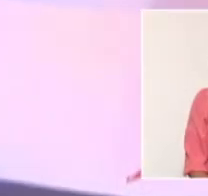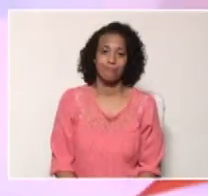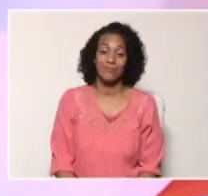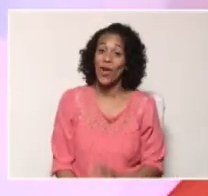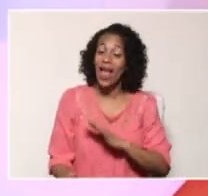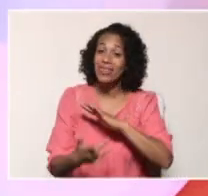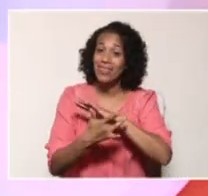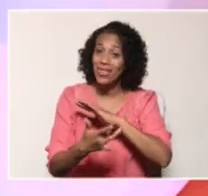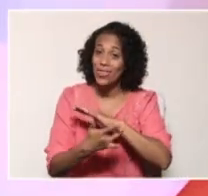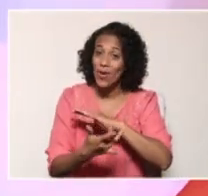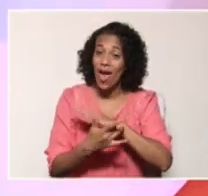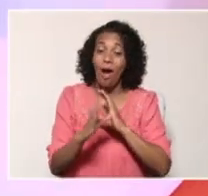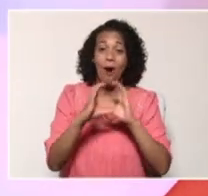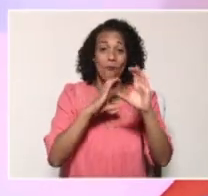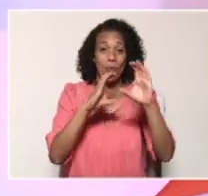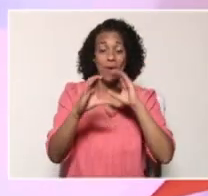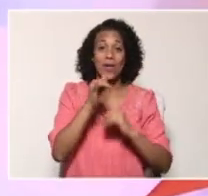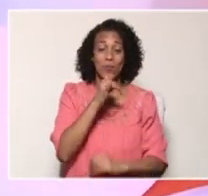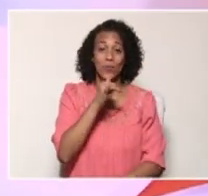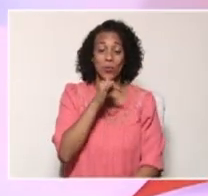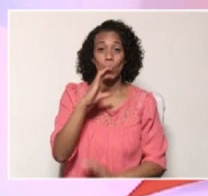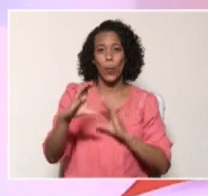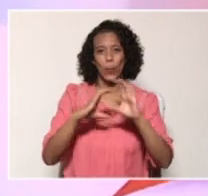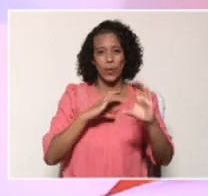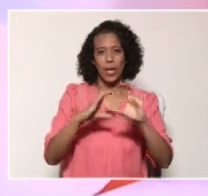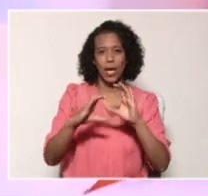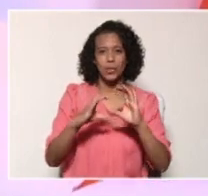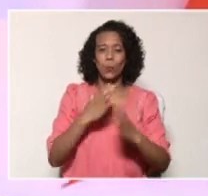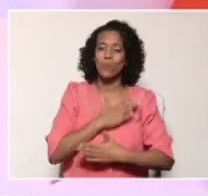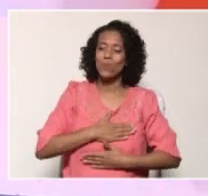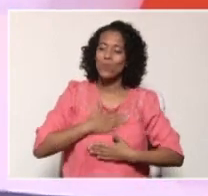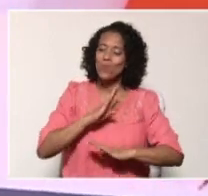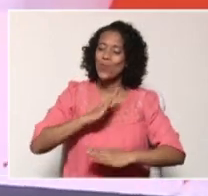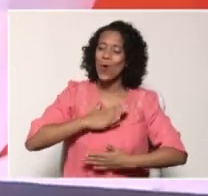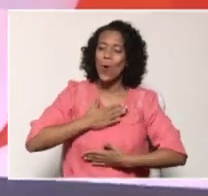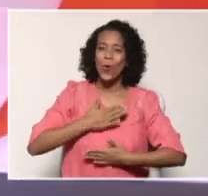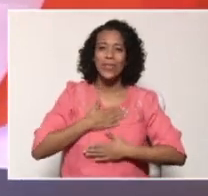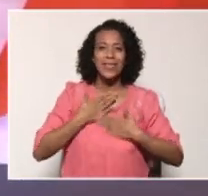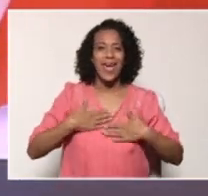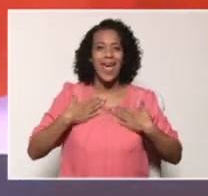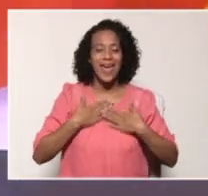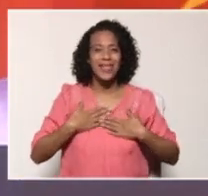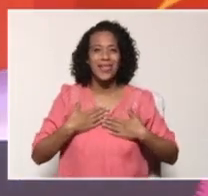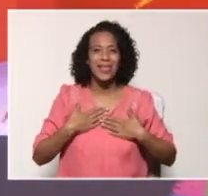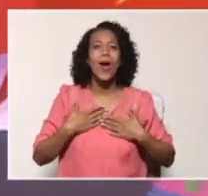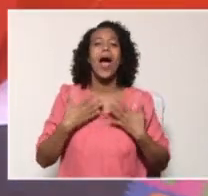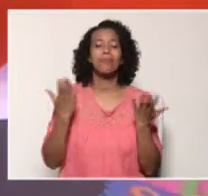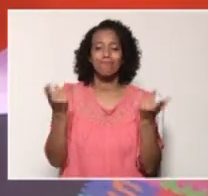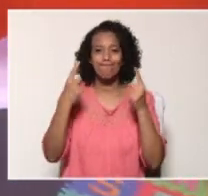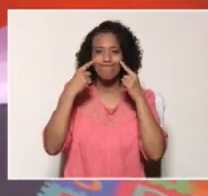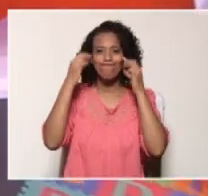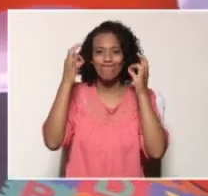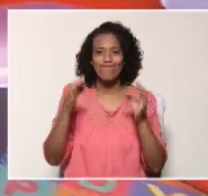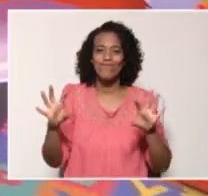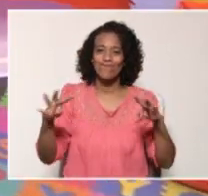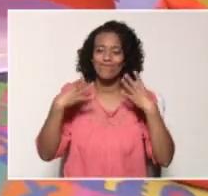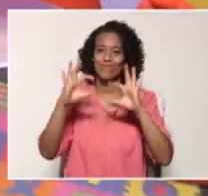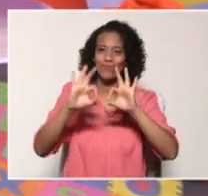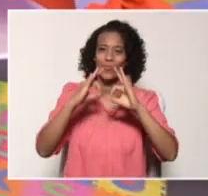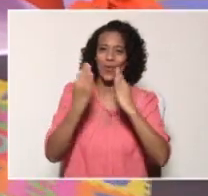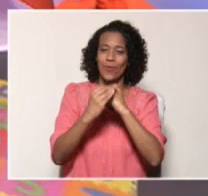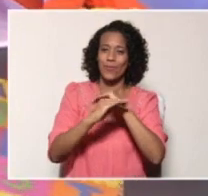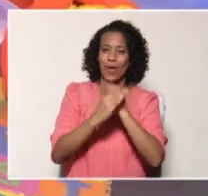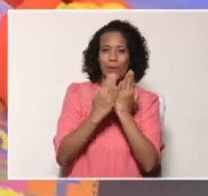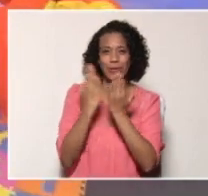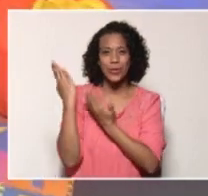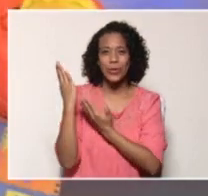Con las tecnologías de información y comunicación, nosotros nos sentimos contentos de que ustedes hayan disfrutado de este programa del día de